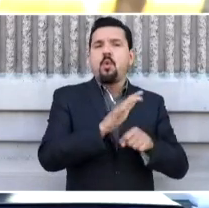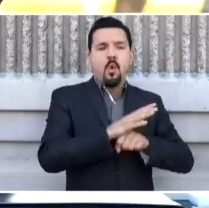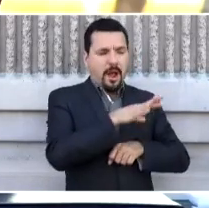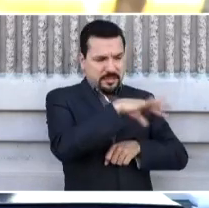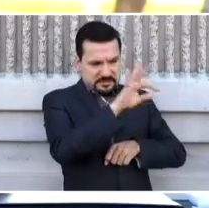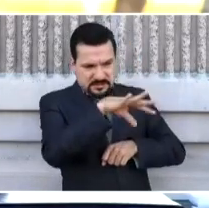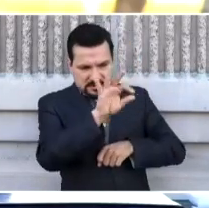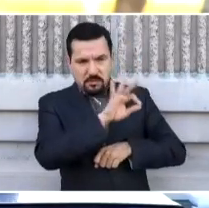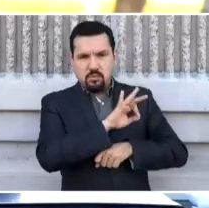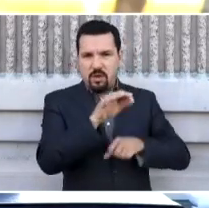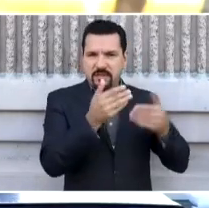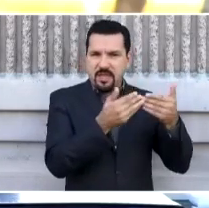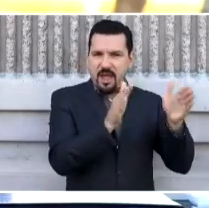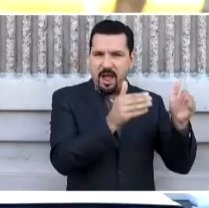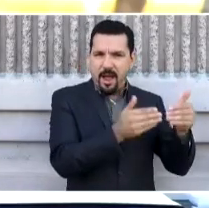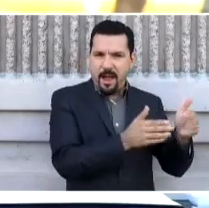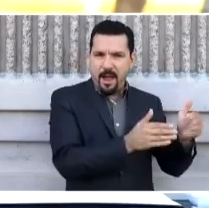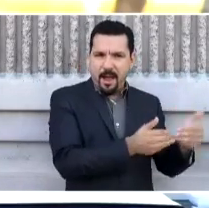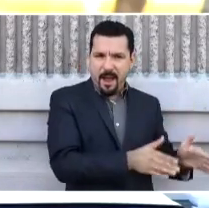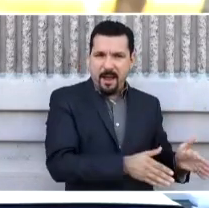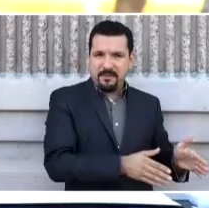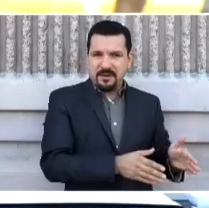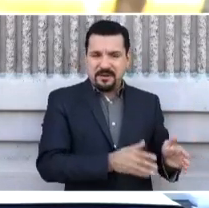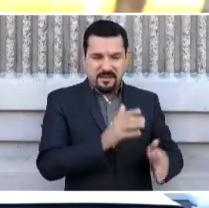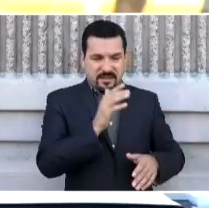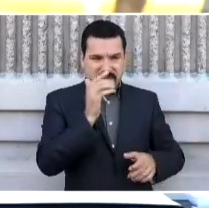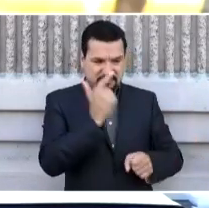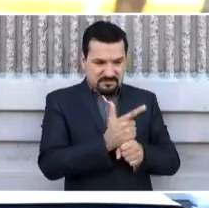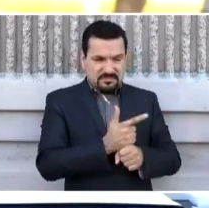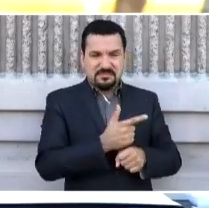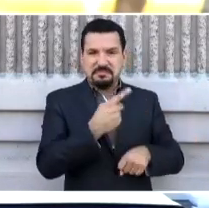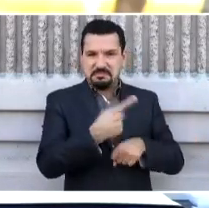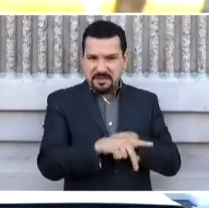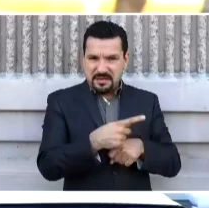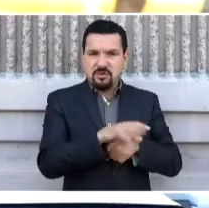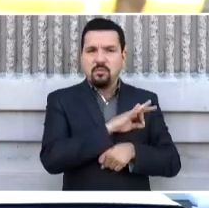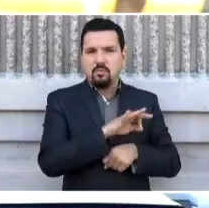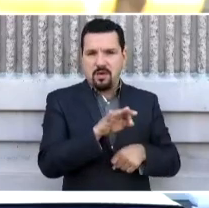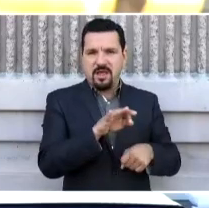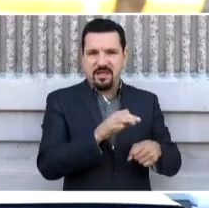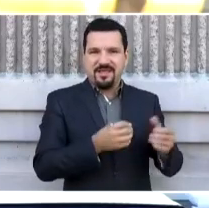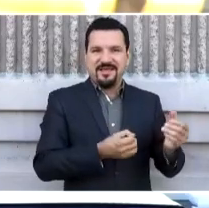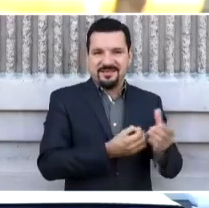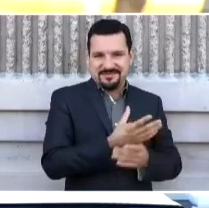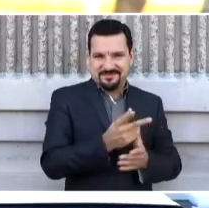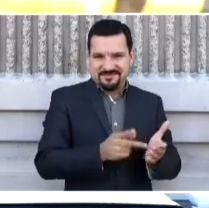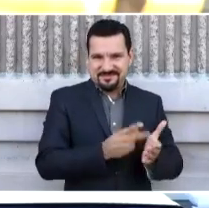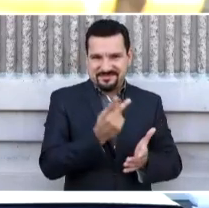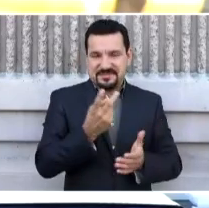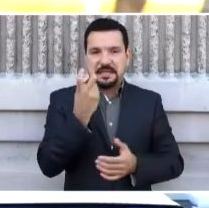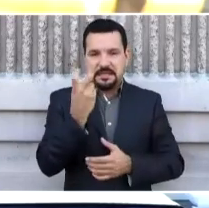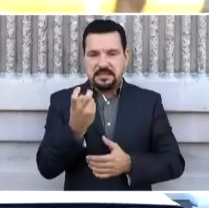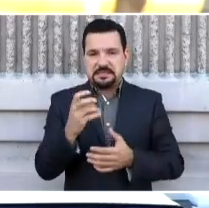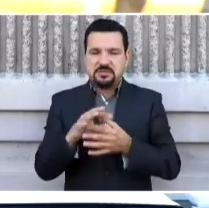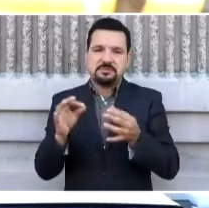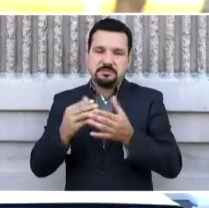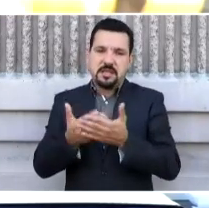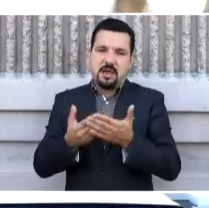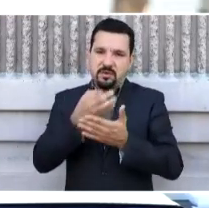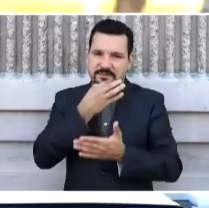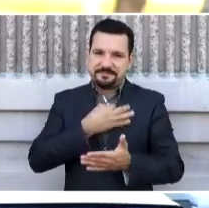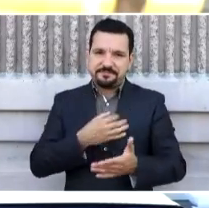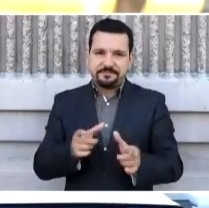esas empresas, estratificando los riesgos, podrá salir. Entonces, eso es lo que tenemos al momento.